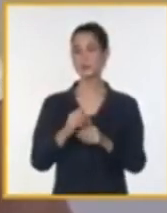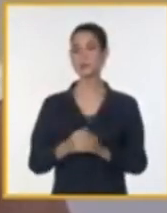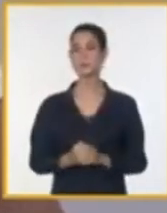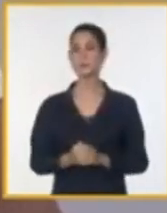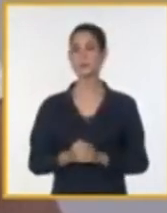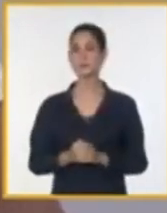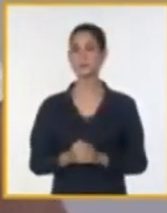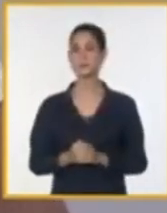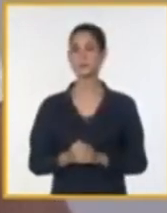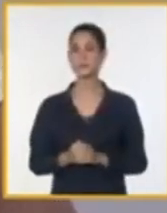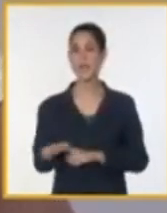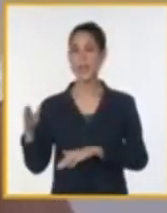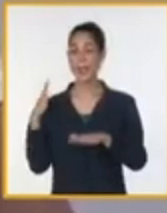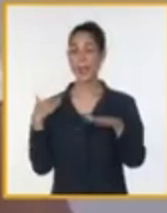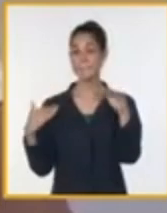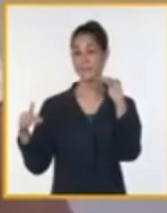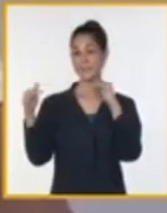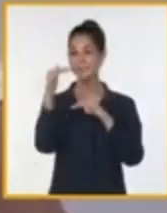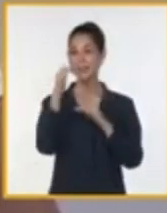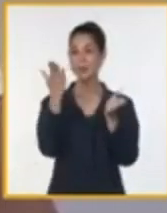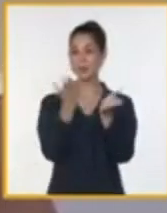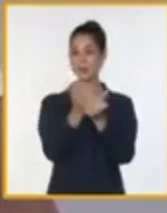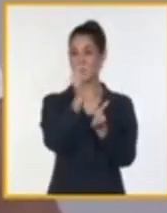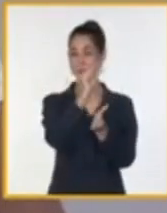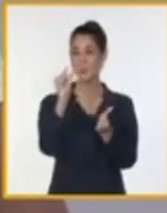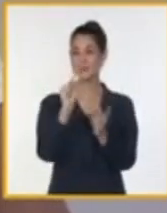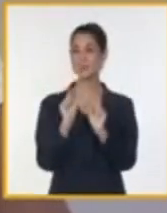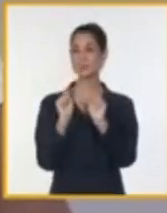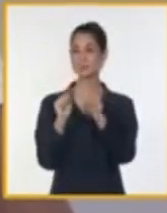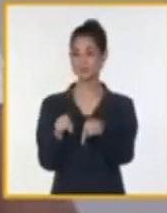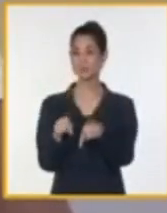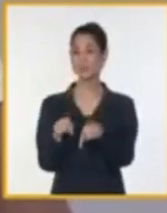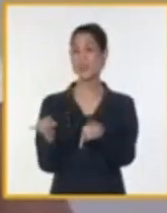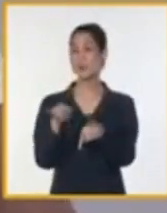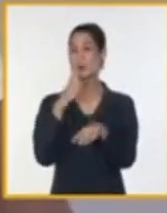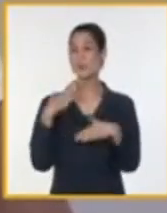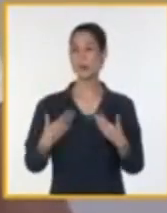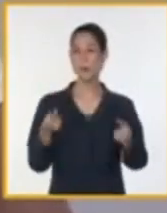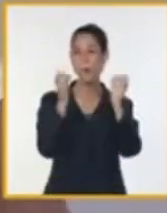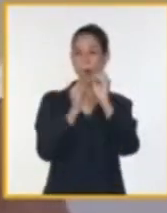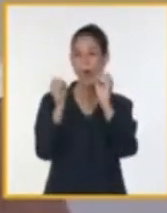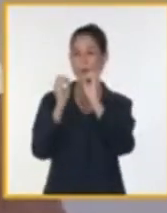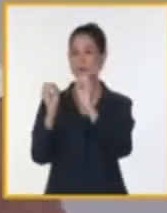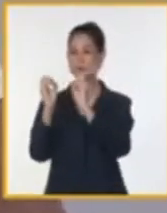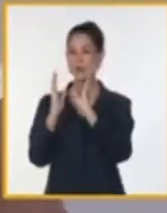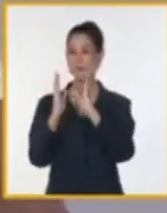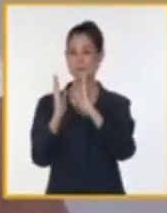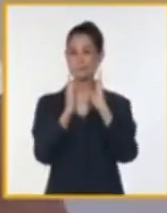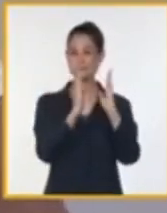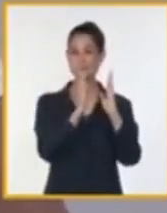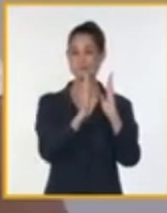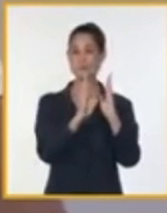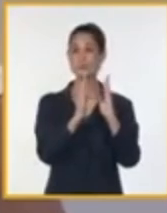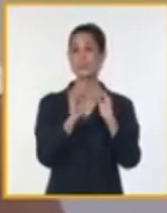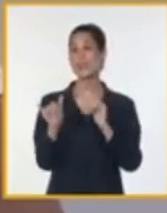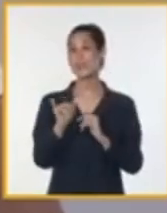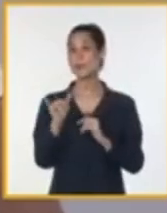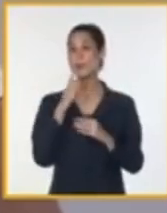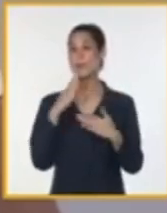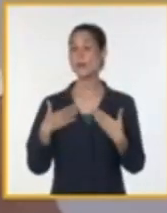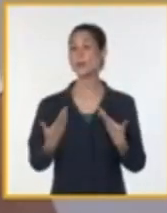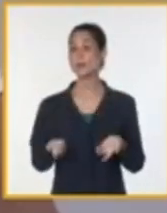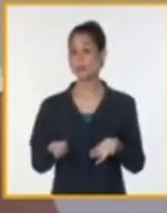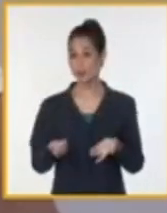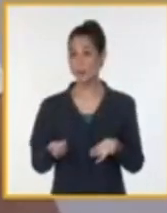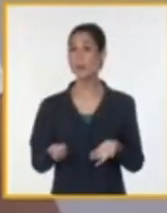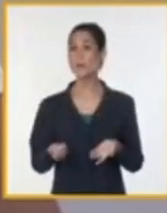de Educación Superior, que seguirán líneas de trabajo similares también en contexto de organización, se estarán movilizando en el contexto de hacer un levantamiento y también,